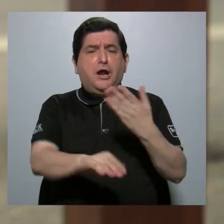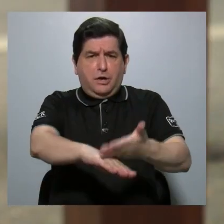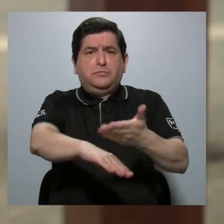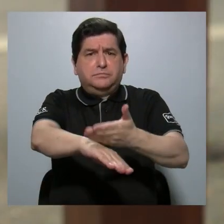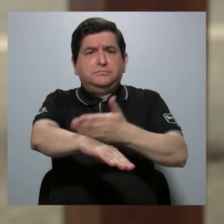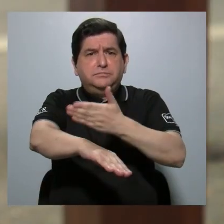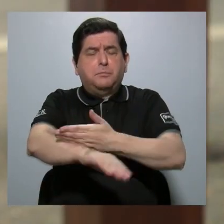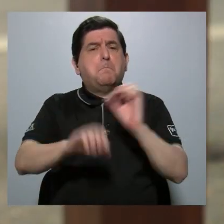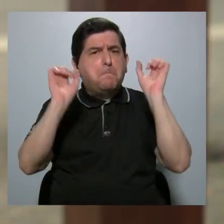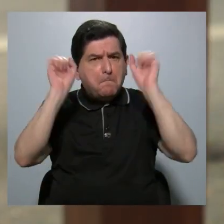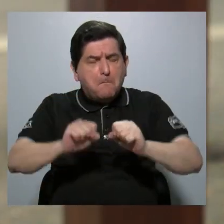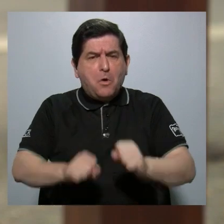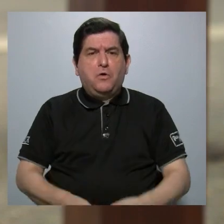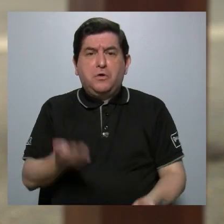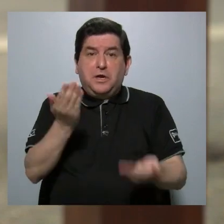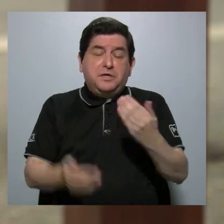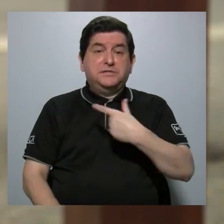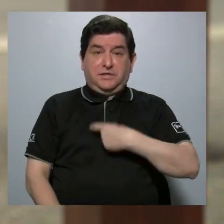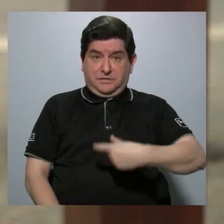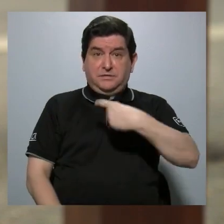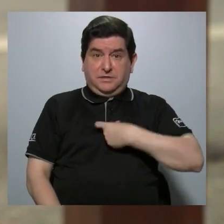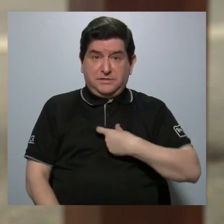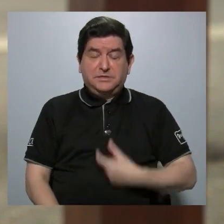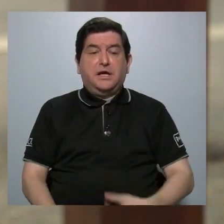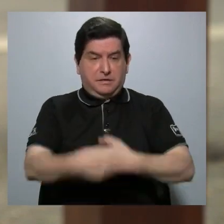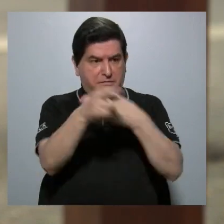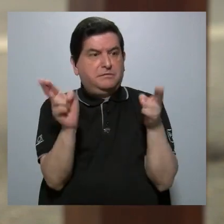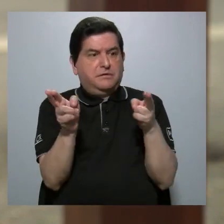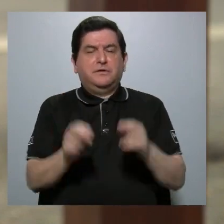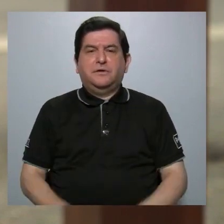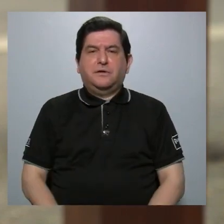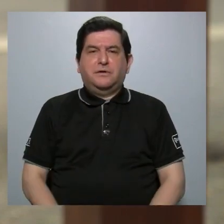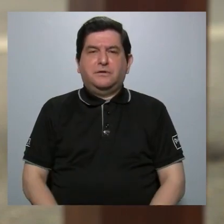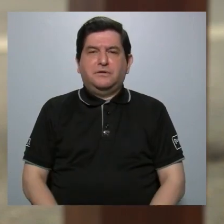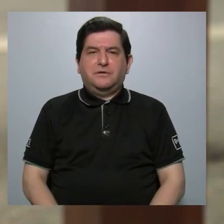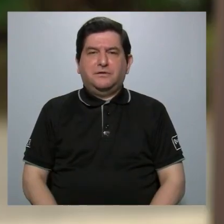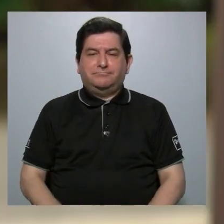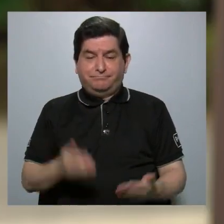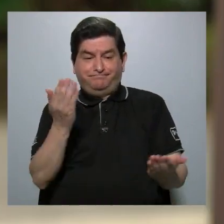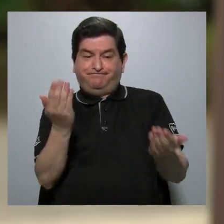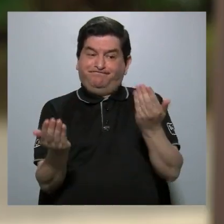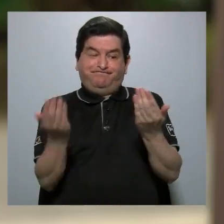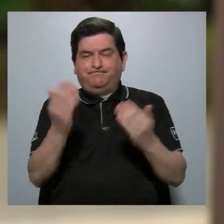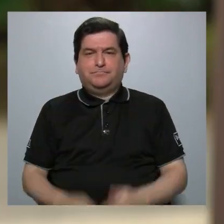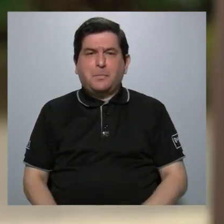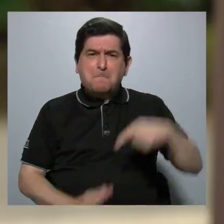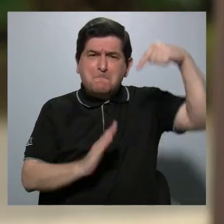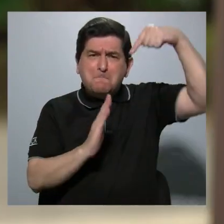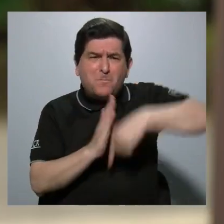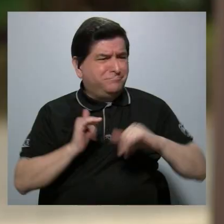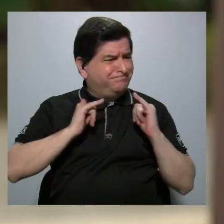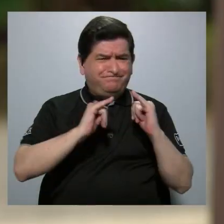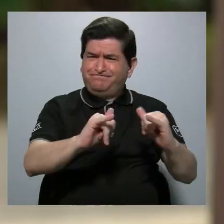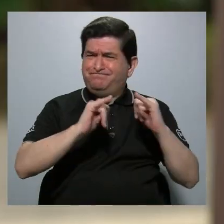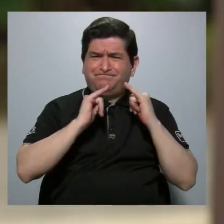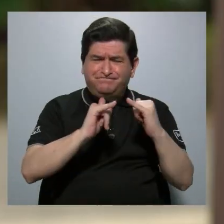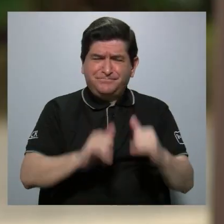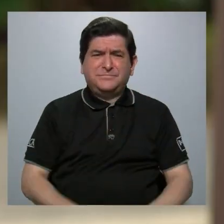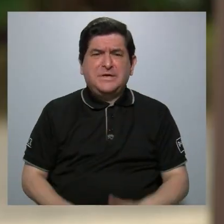crecimiento podría ser hasta envidiable a nivel regional, este contrasta con profundas desigualdades